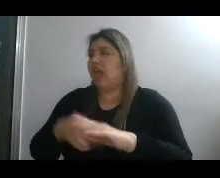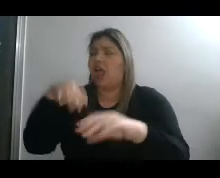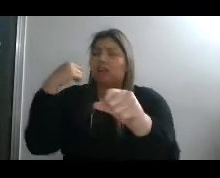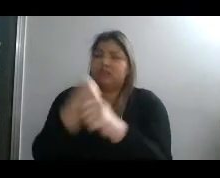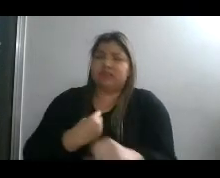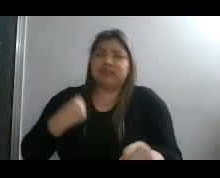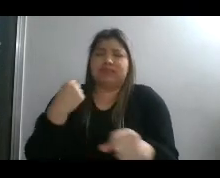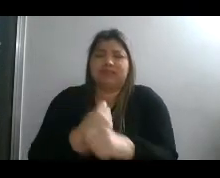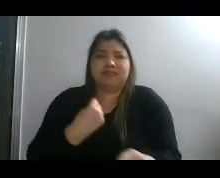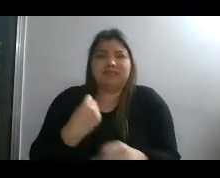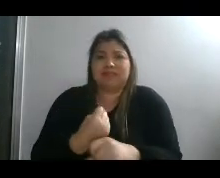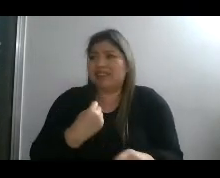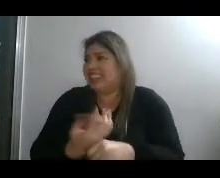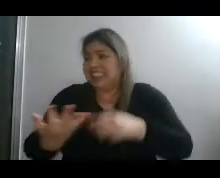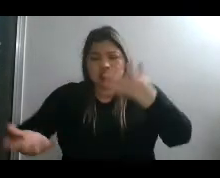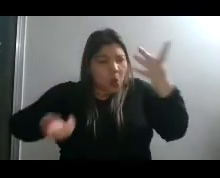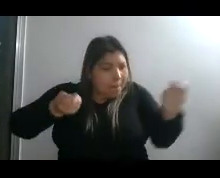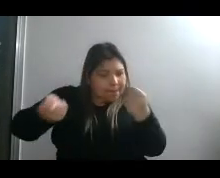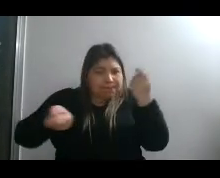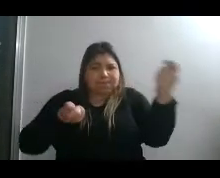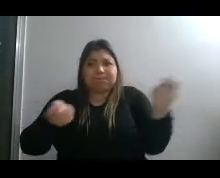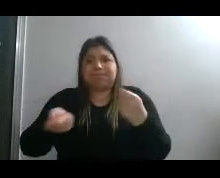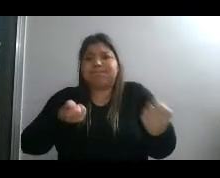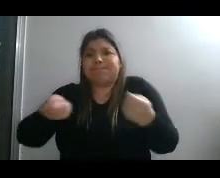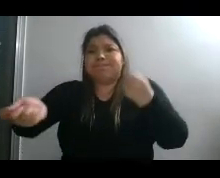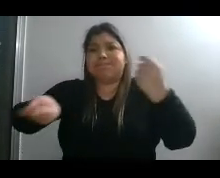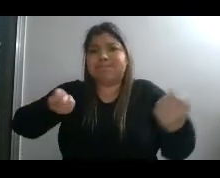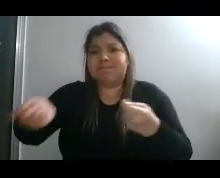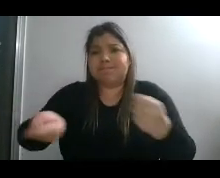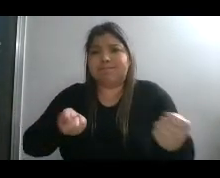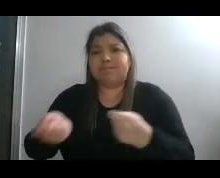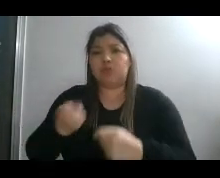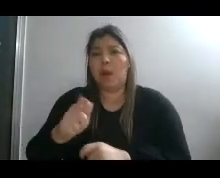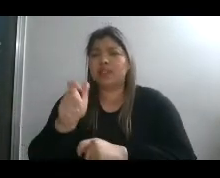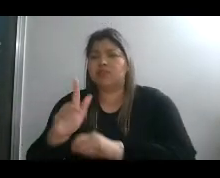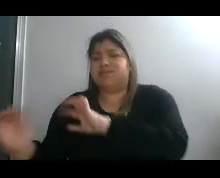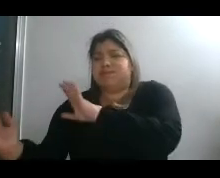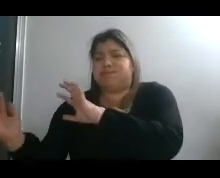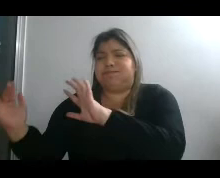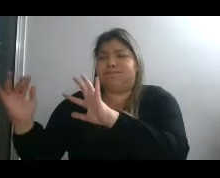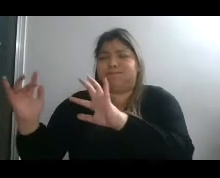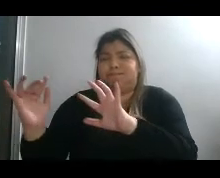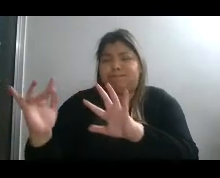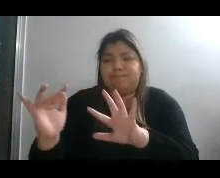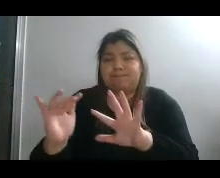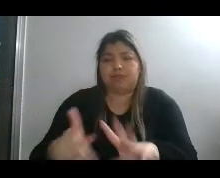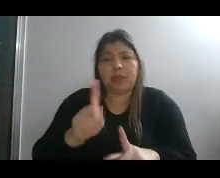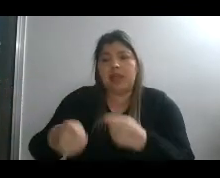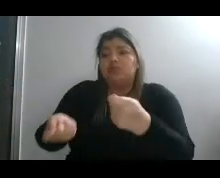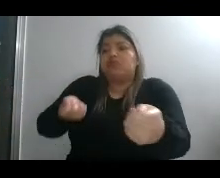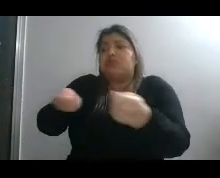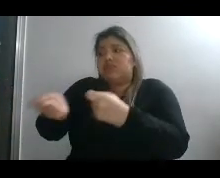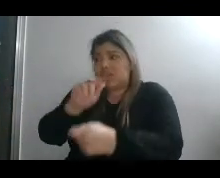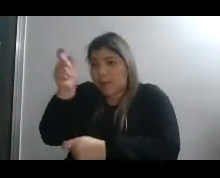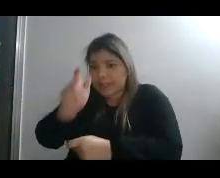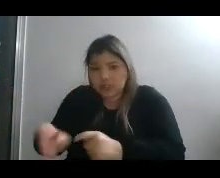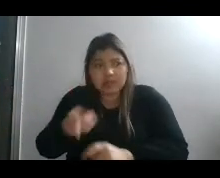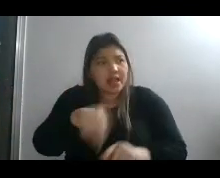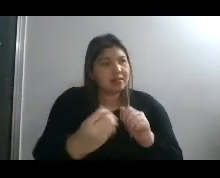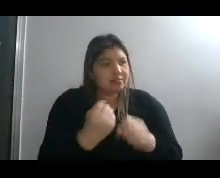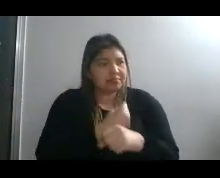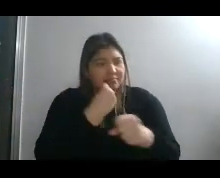sobre condiciones extremas relacionadas en cuanto a seguridad del paciente y seguridad de los trabajadores. Y ahorita vamos a ver